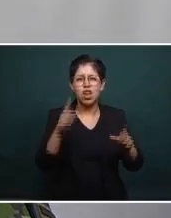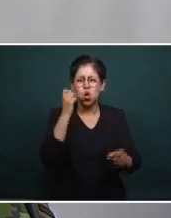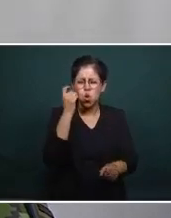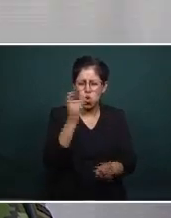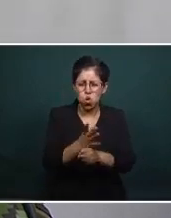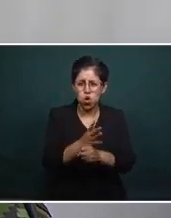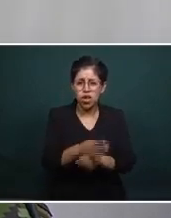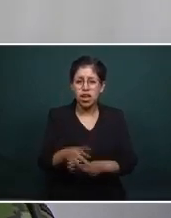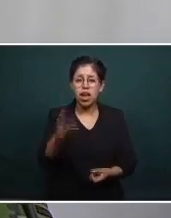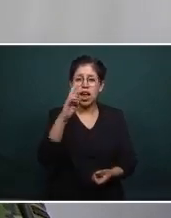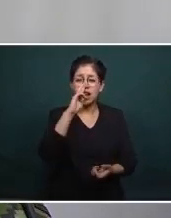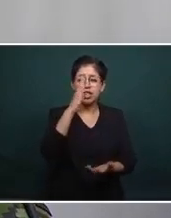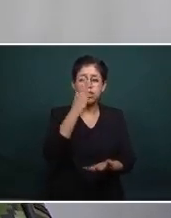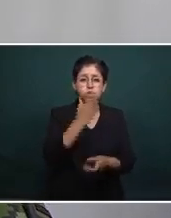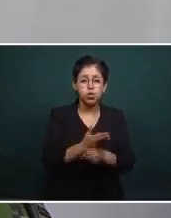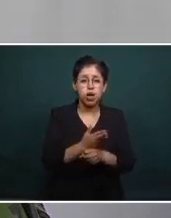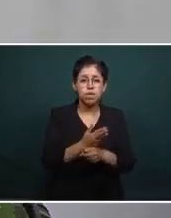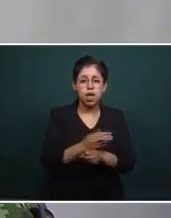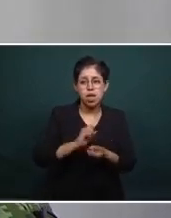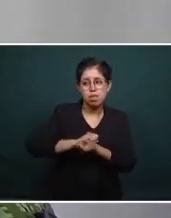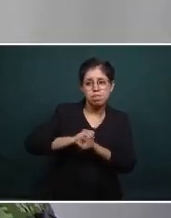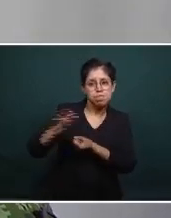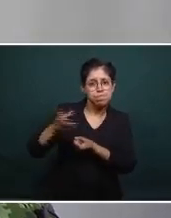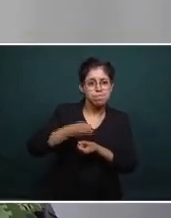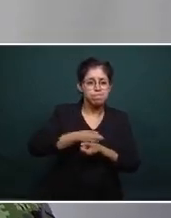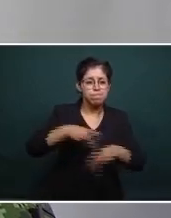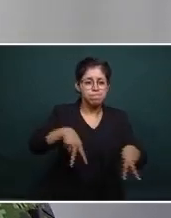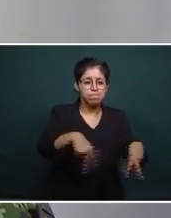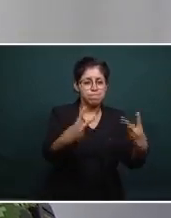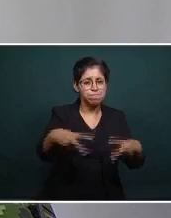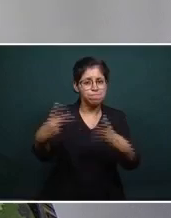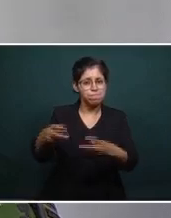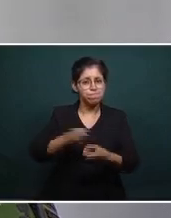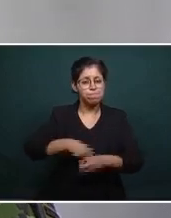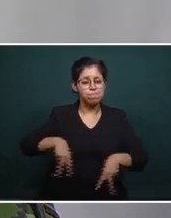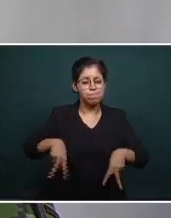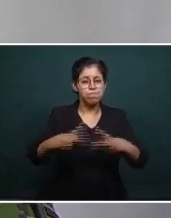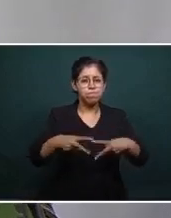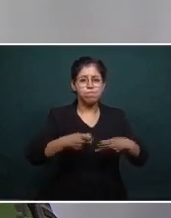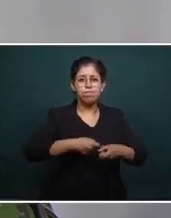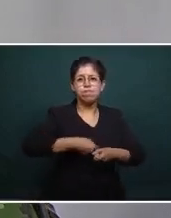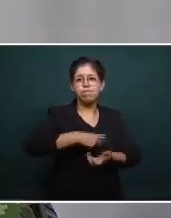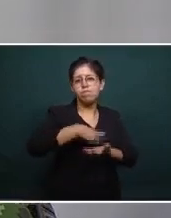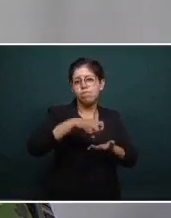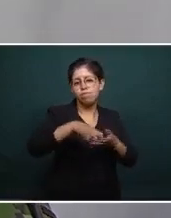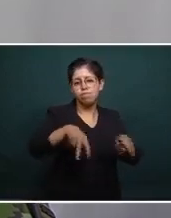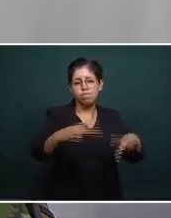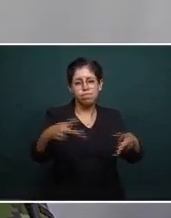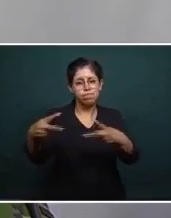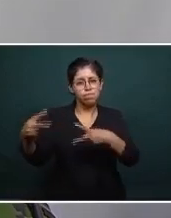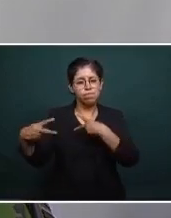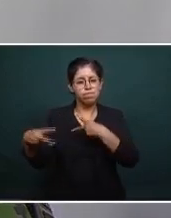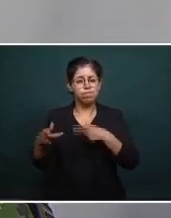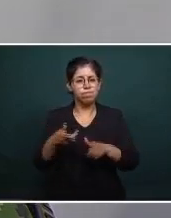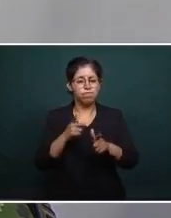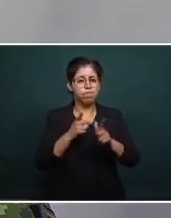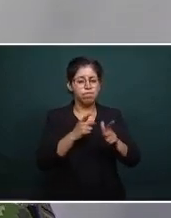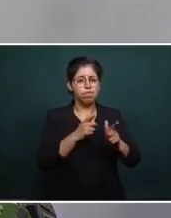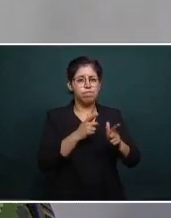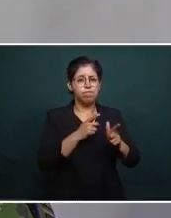responsable de la importación de armas, de la venta de armas dentro del país, a través del